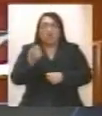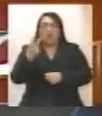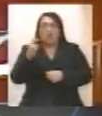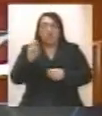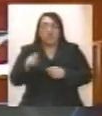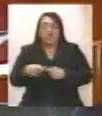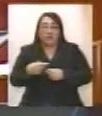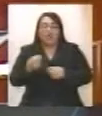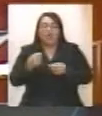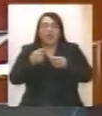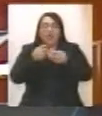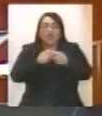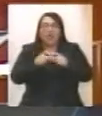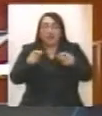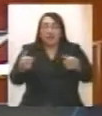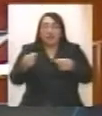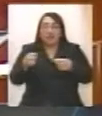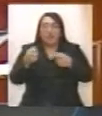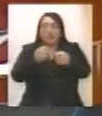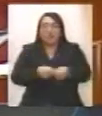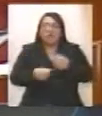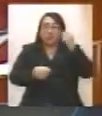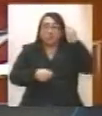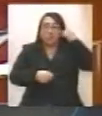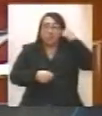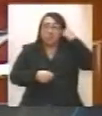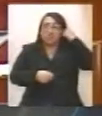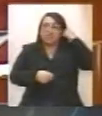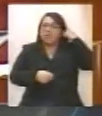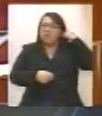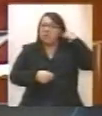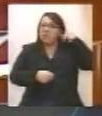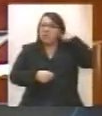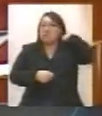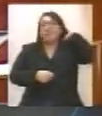120.000 hectáreas de cultivo que beneficia directamente a